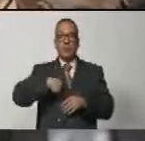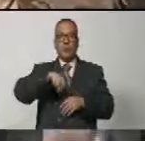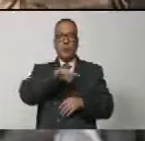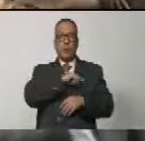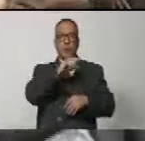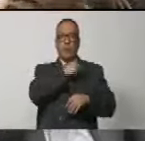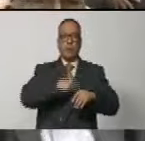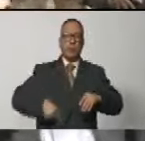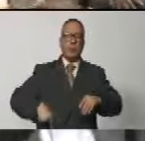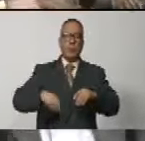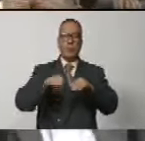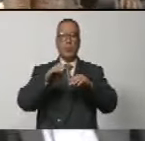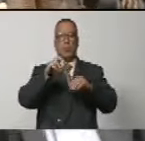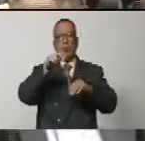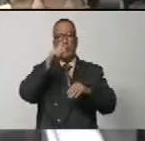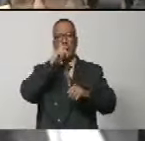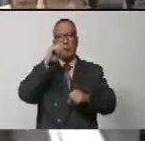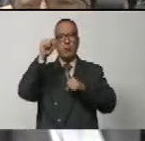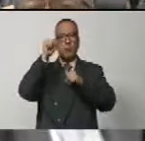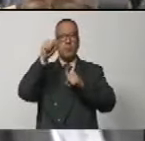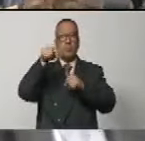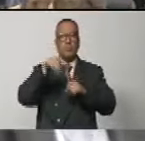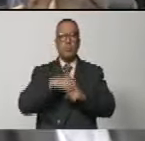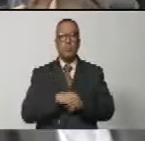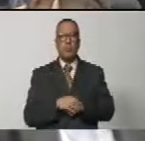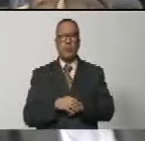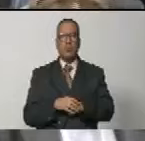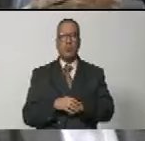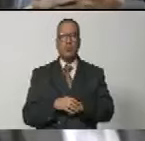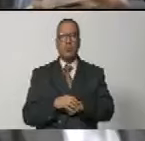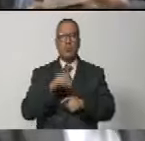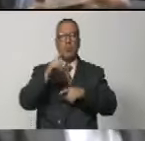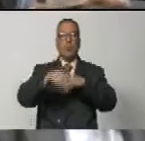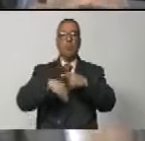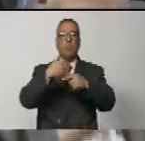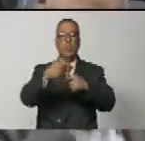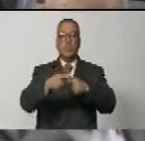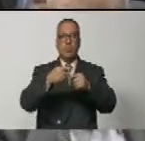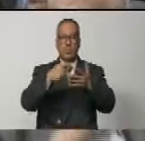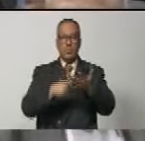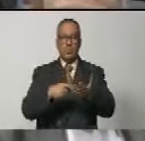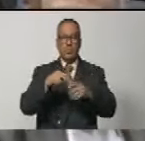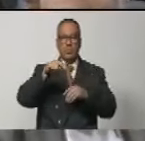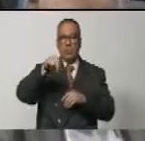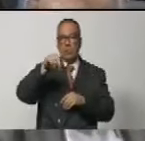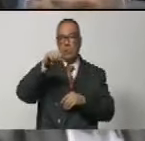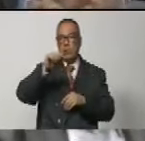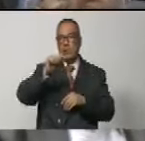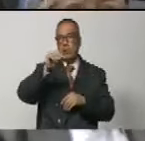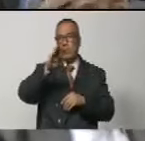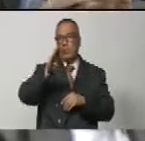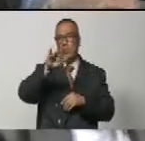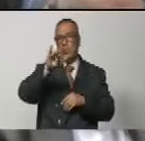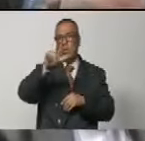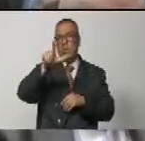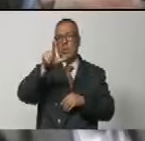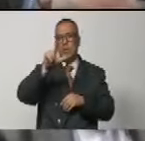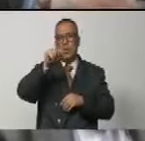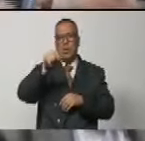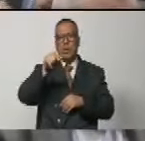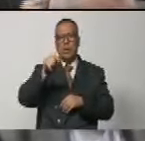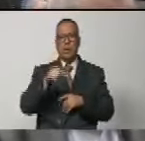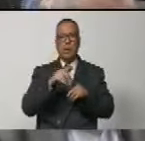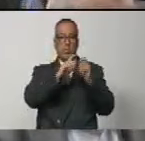nuestro presidente, el presidente Nicolás Maduro Moros, para la propuesta del ciudadano Navid Abdul Khaled para,